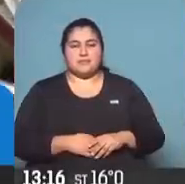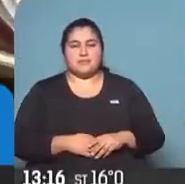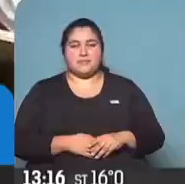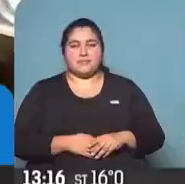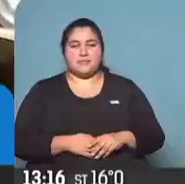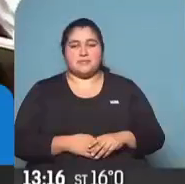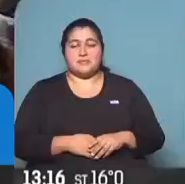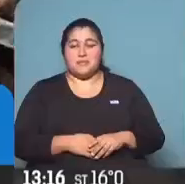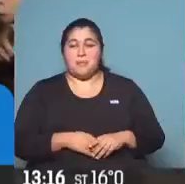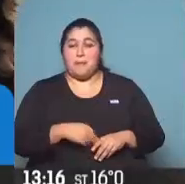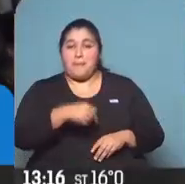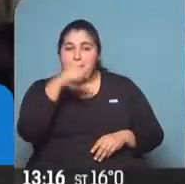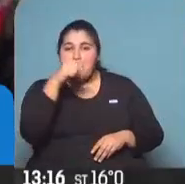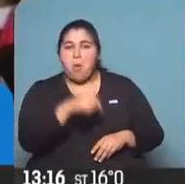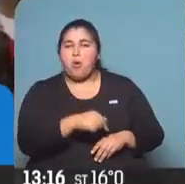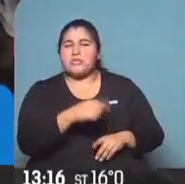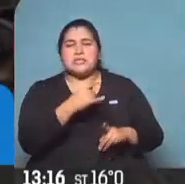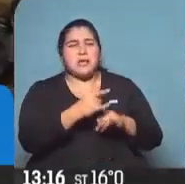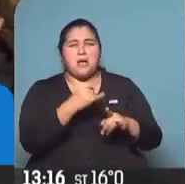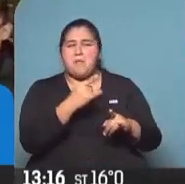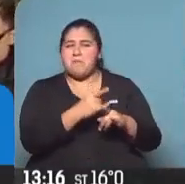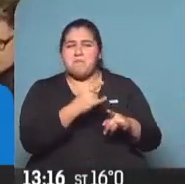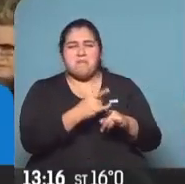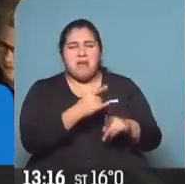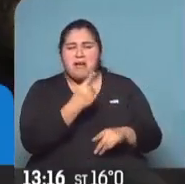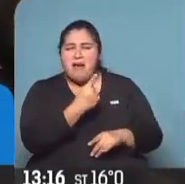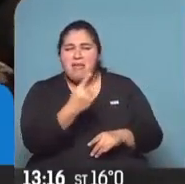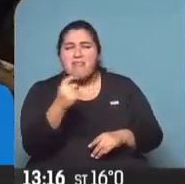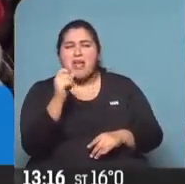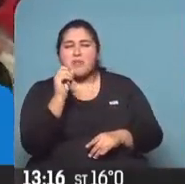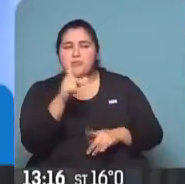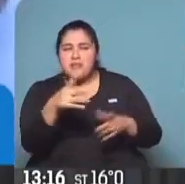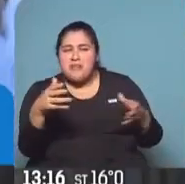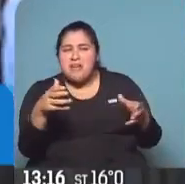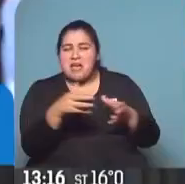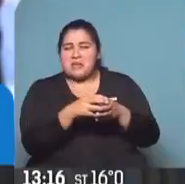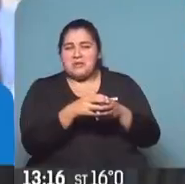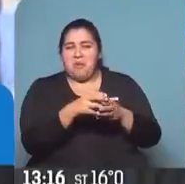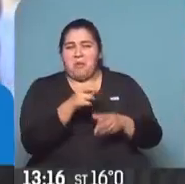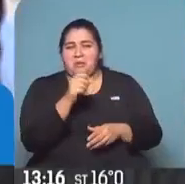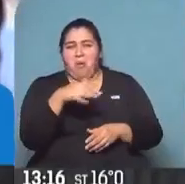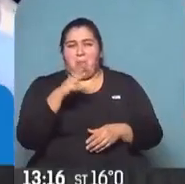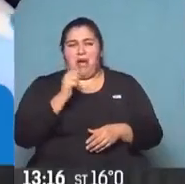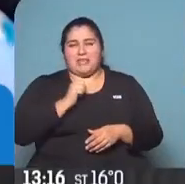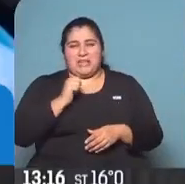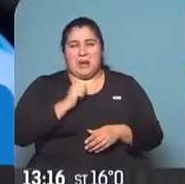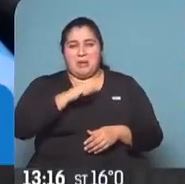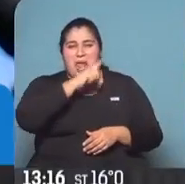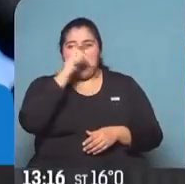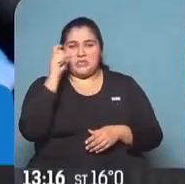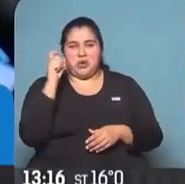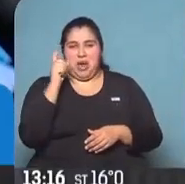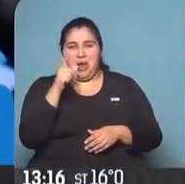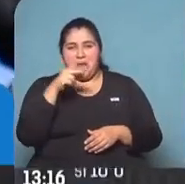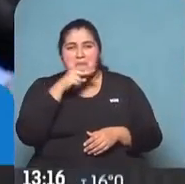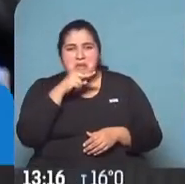hoy como cada día en la media nacional junto a la patria es una